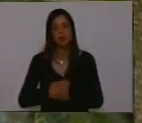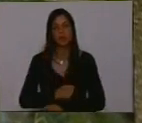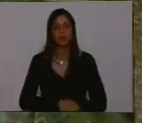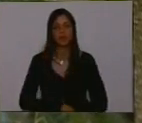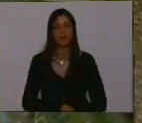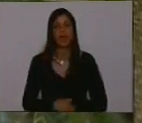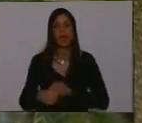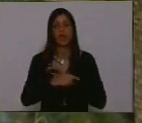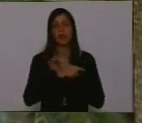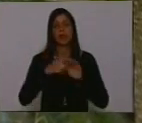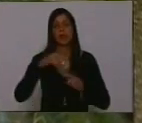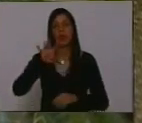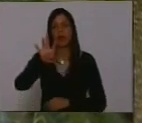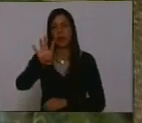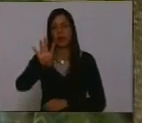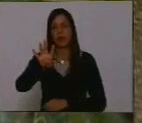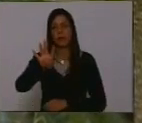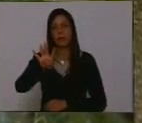Artículo 4.